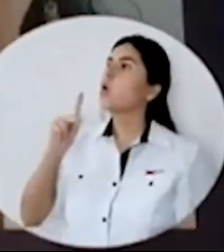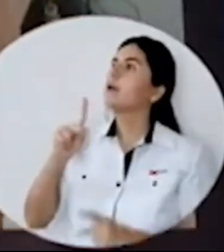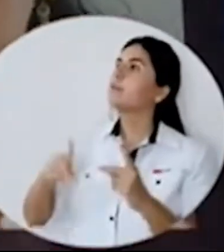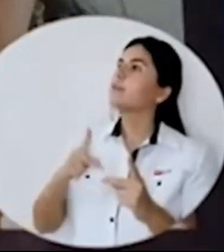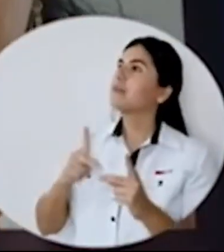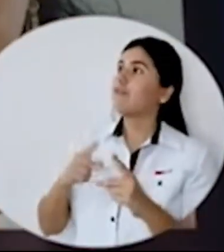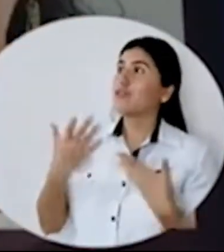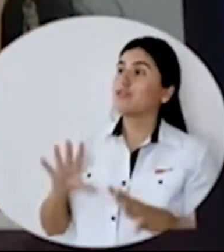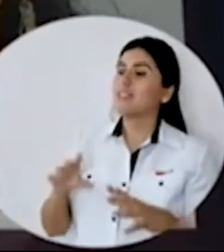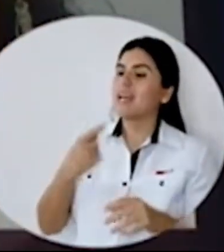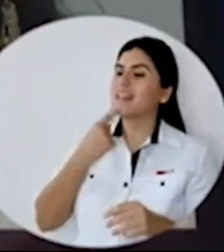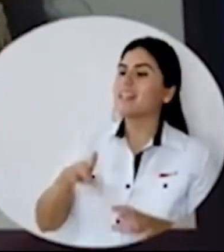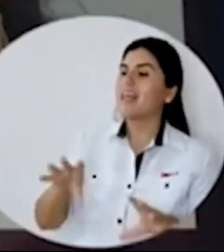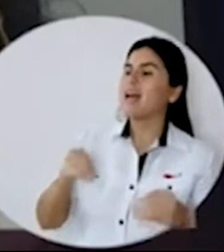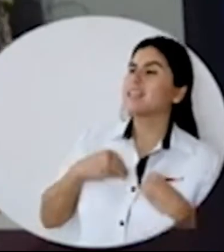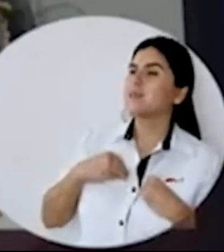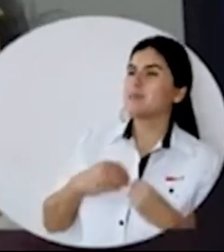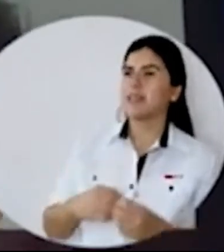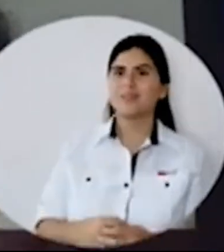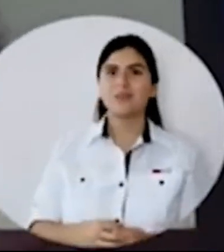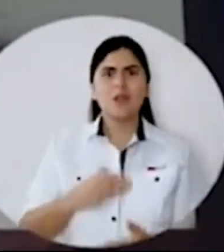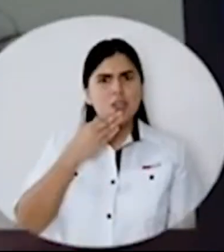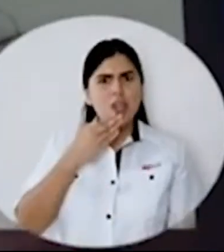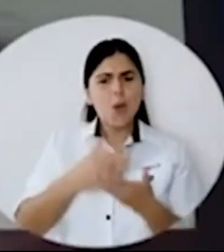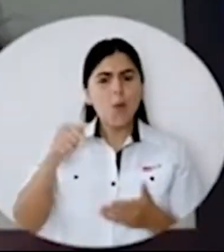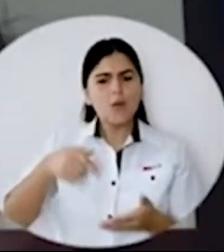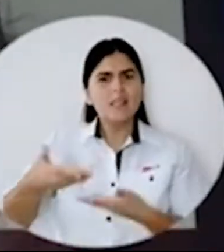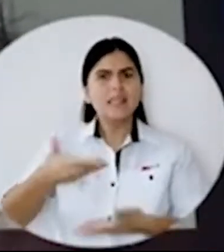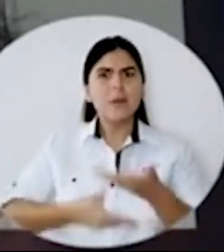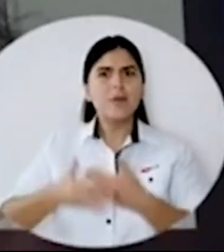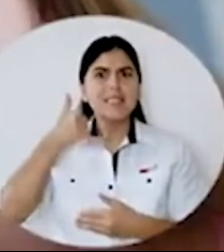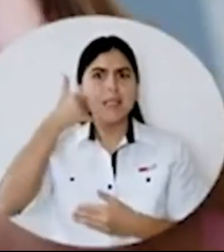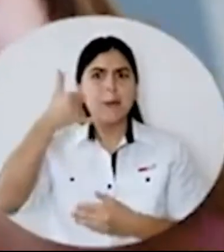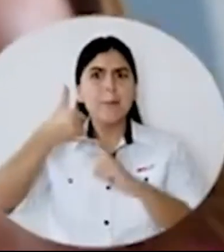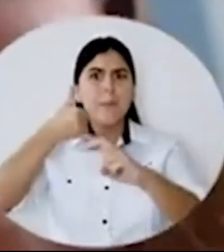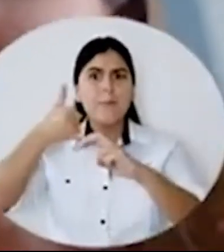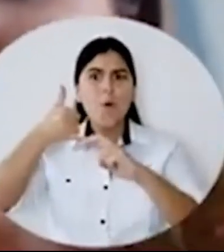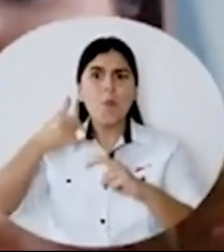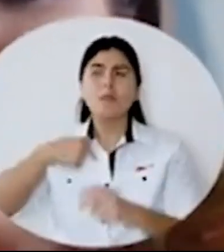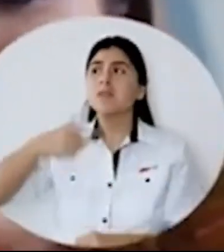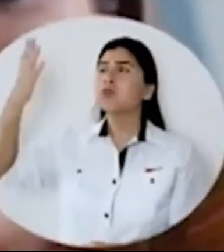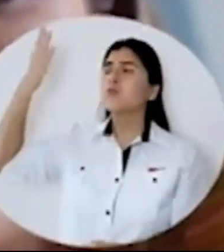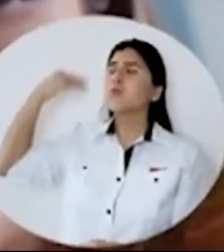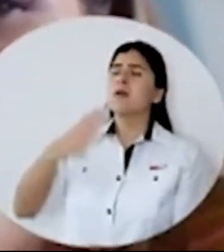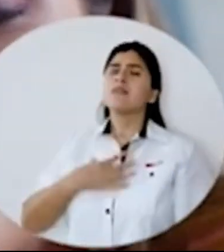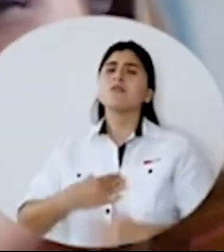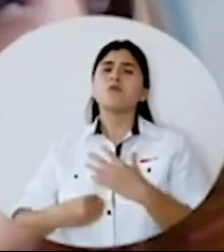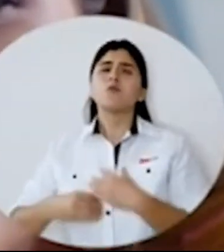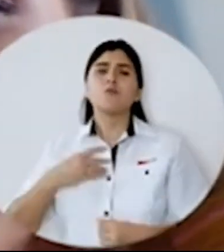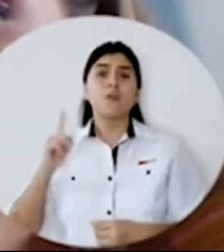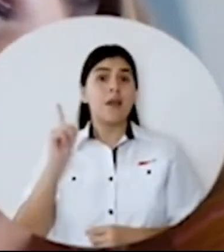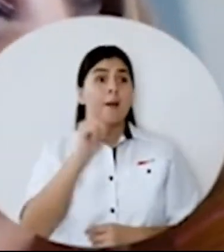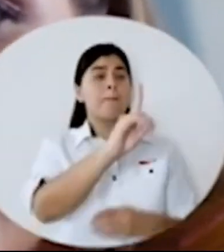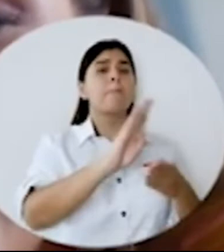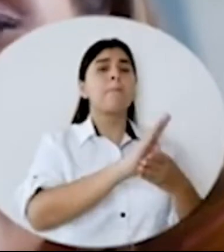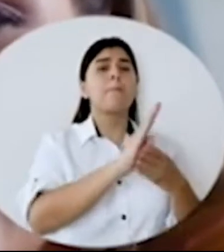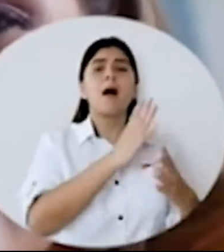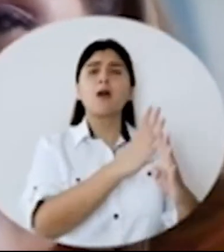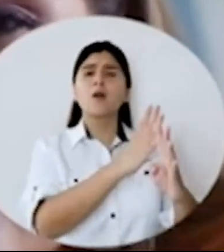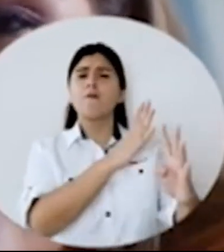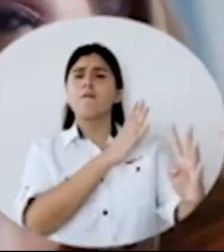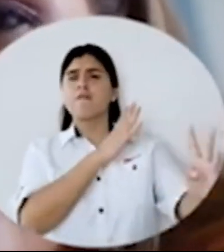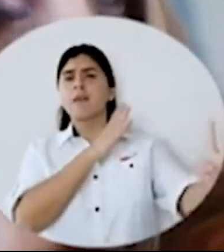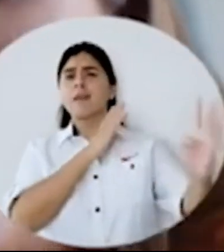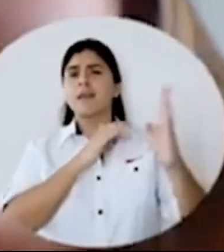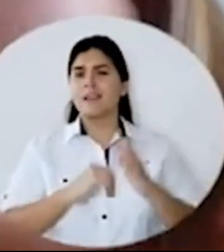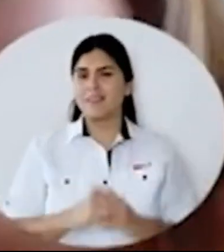di. Ay, qué bueno este servicio Simpe Móvil. De lo que me estaba perdiendo y yo sufriendo porque tenía que ir a hacer una fila